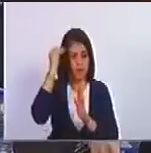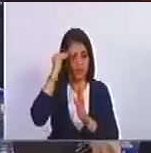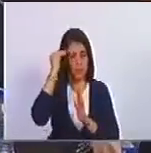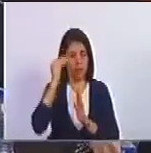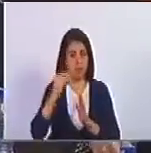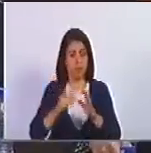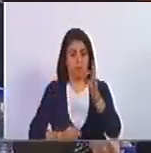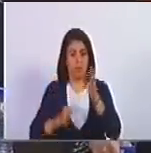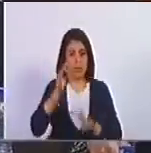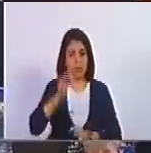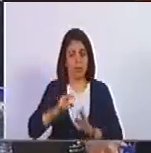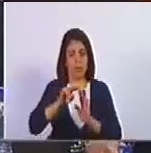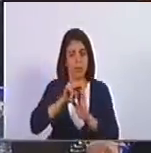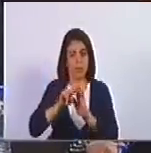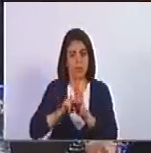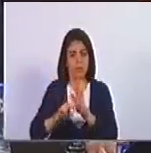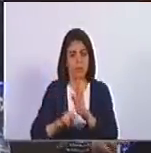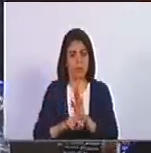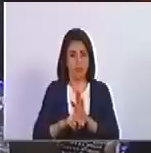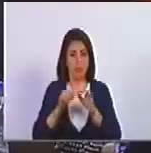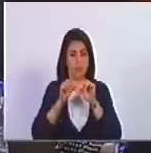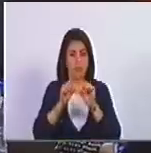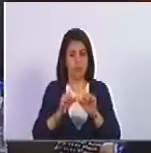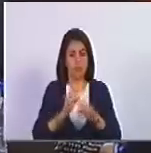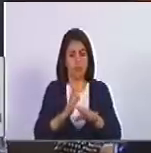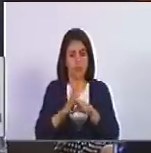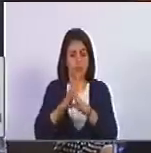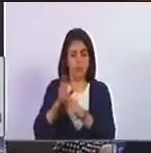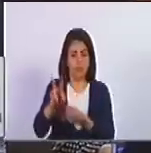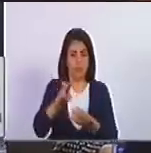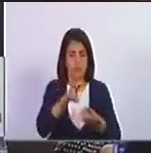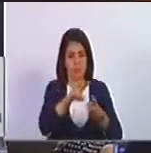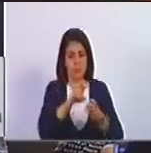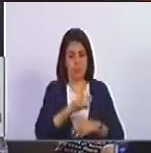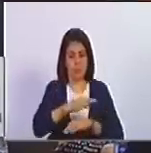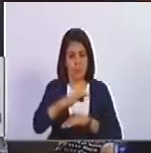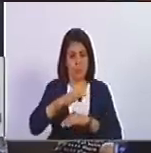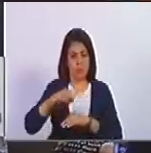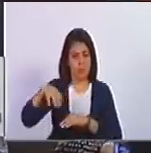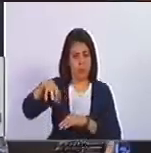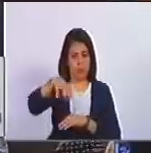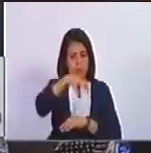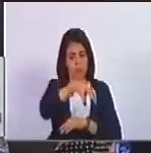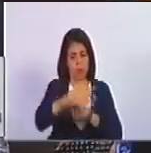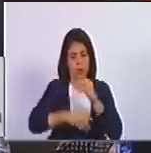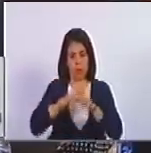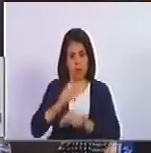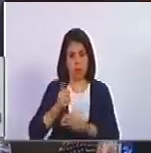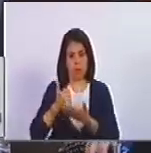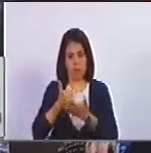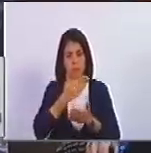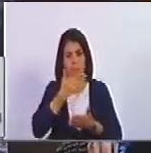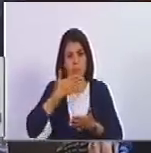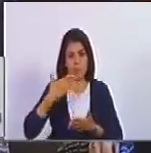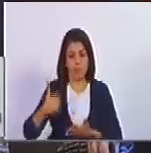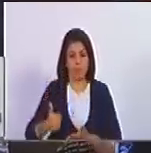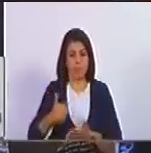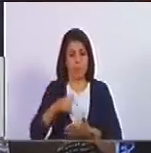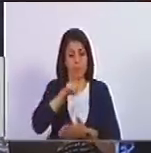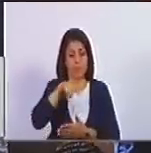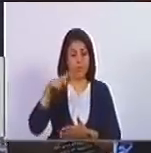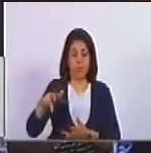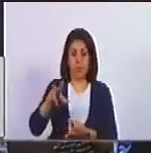un instrumento jurídico normativo que establece límites a la tributación estatal y municipal y que viene a contribuir a mejorar la condición de los